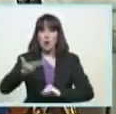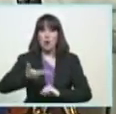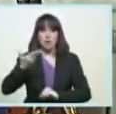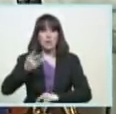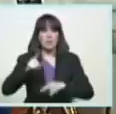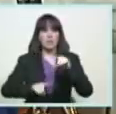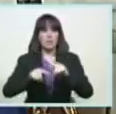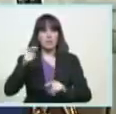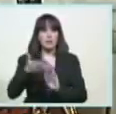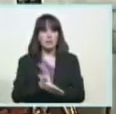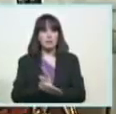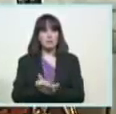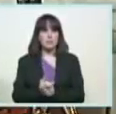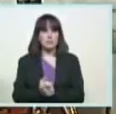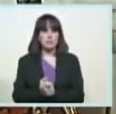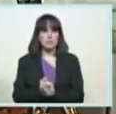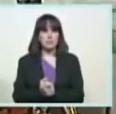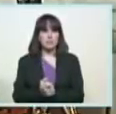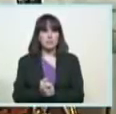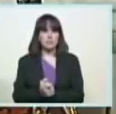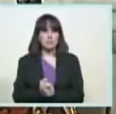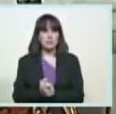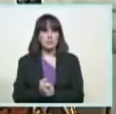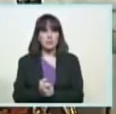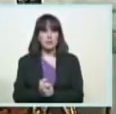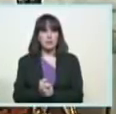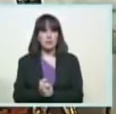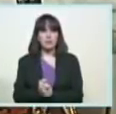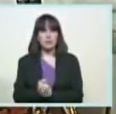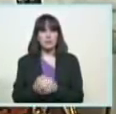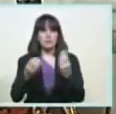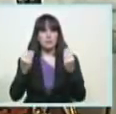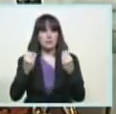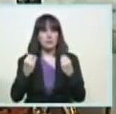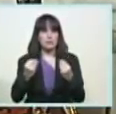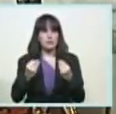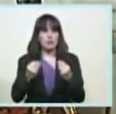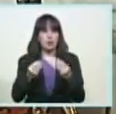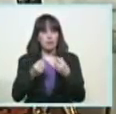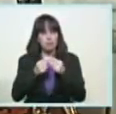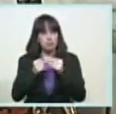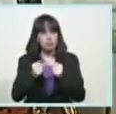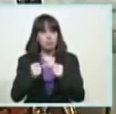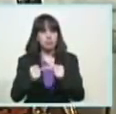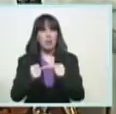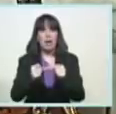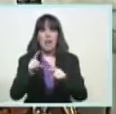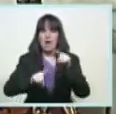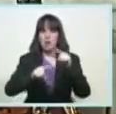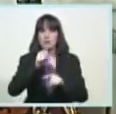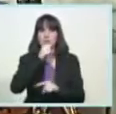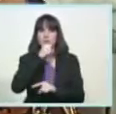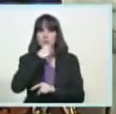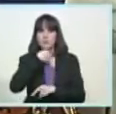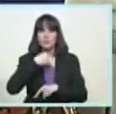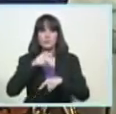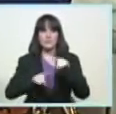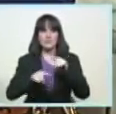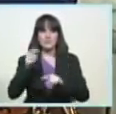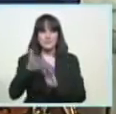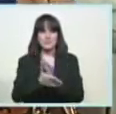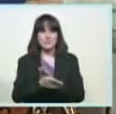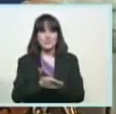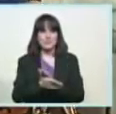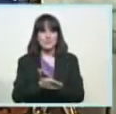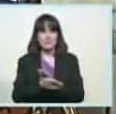bolivariana para resolver la contradicción graciana entre lo viejo que no termina de morir que debe ser